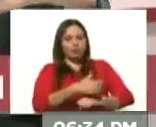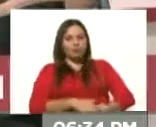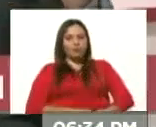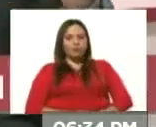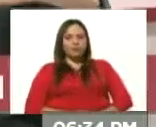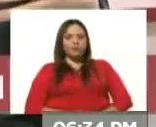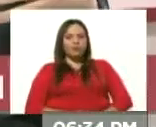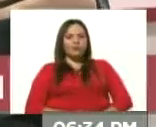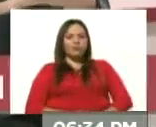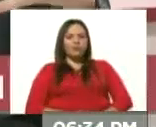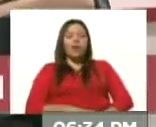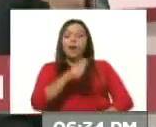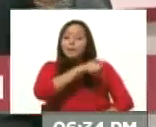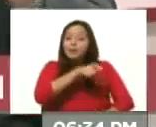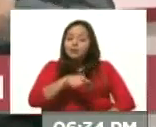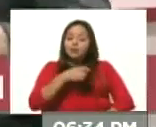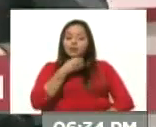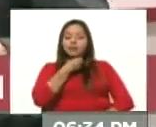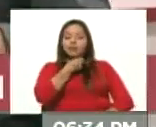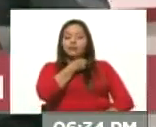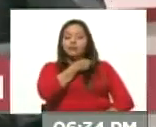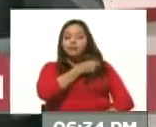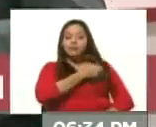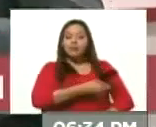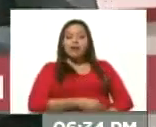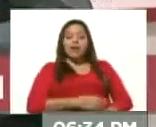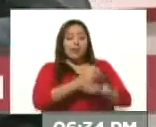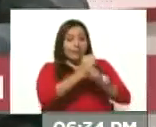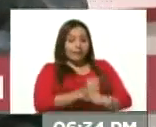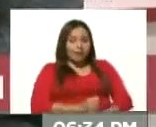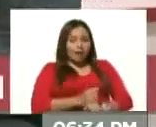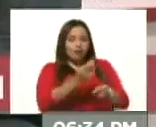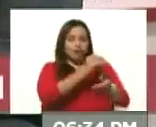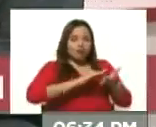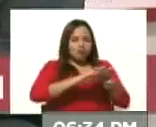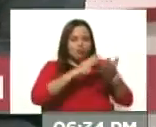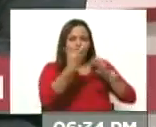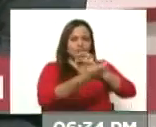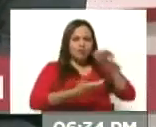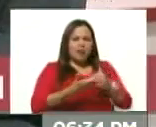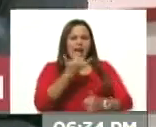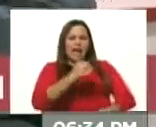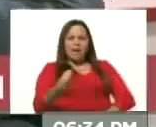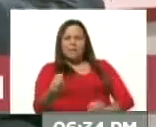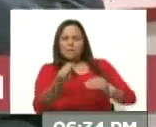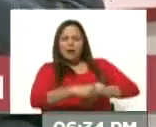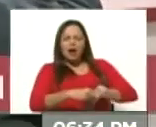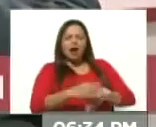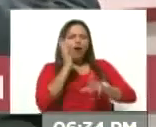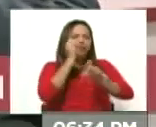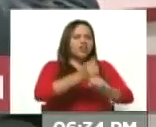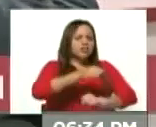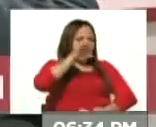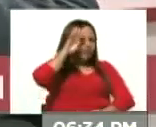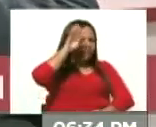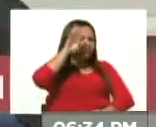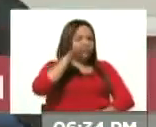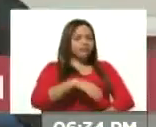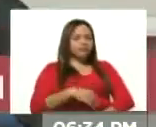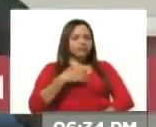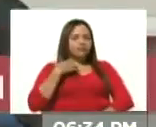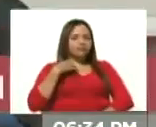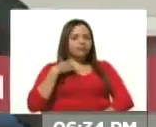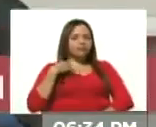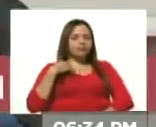la gente aspira que a partir de la solución de sus problemas cotidianos tenga mayor confianza en el futuro usted